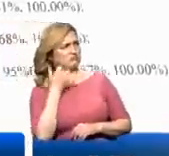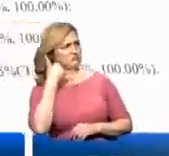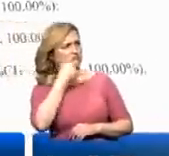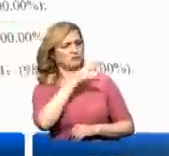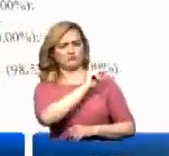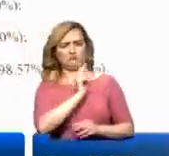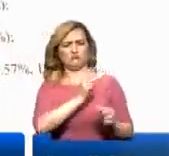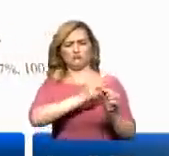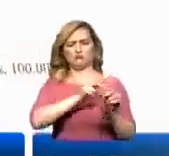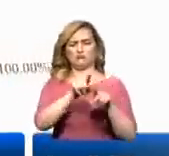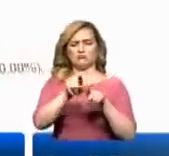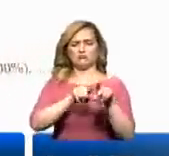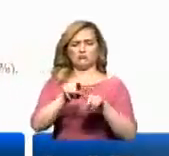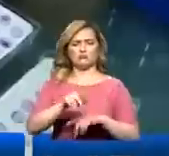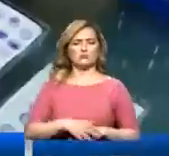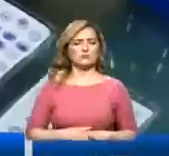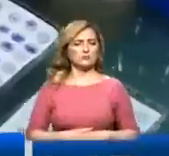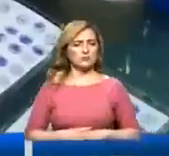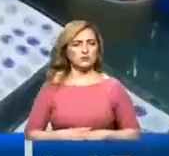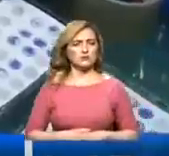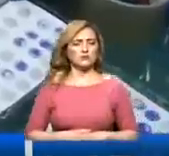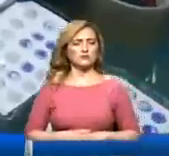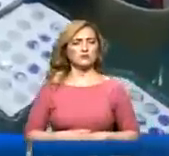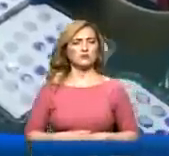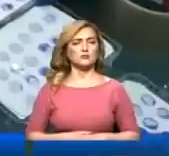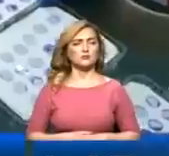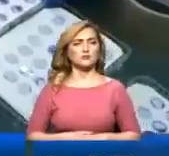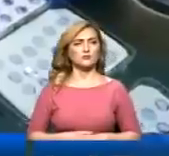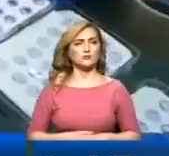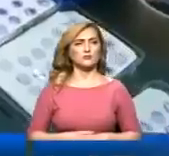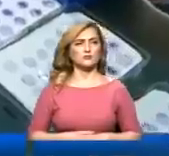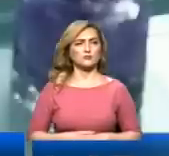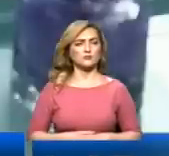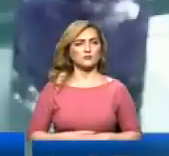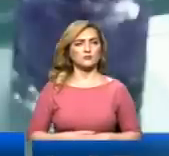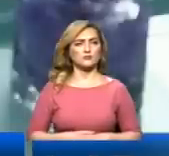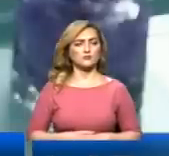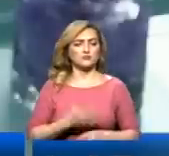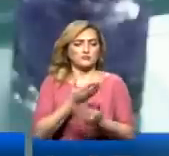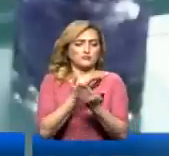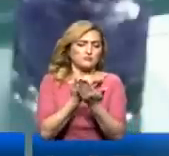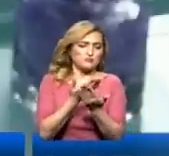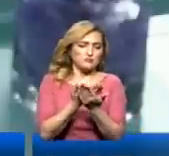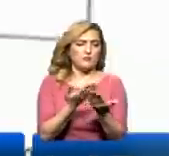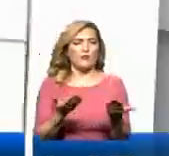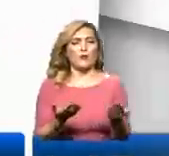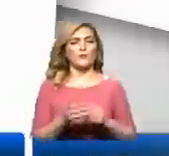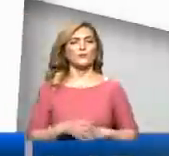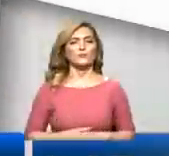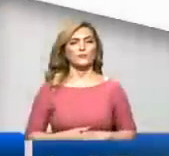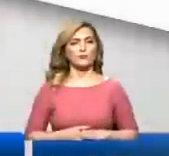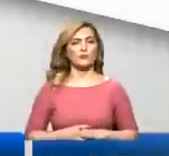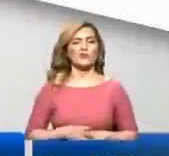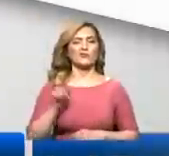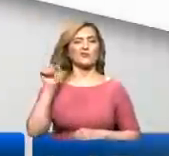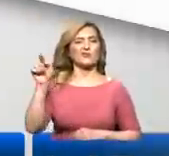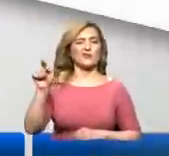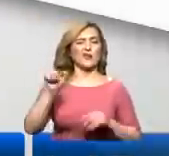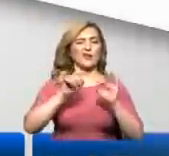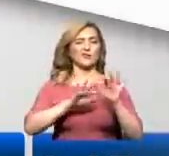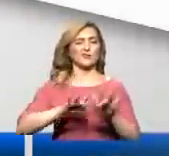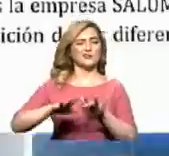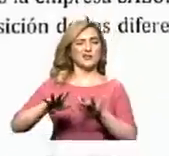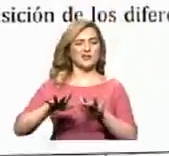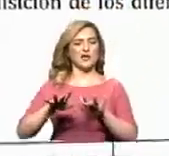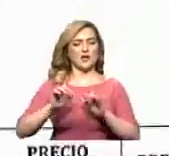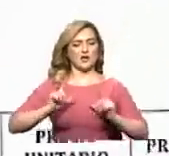de las pruebas PCR para detección de COVID-19, tenía una posible oferta que se acerca a otras que sí terciaron en esta